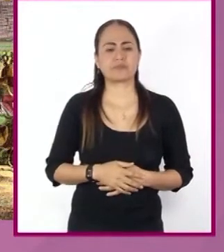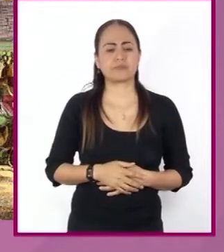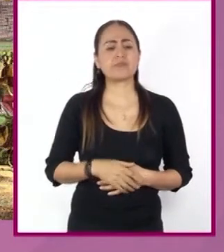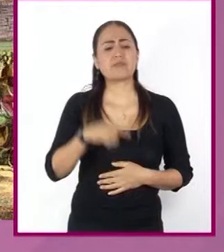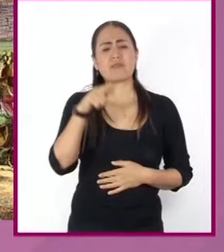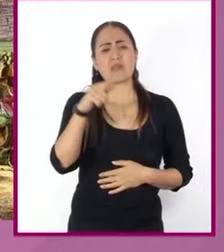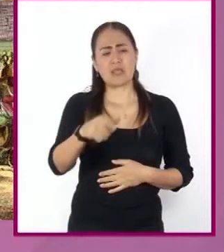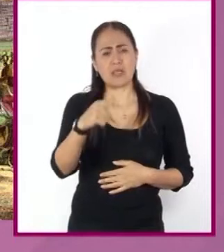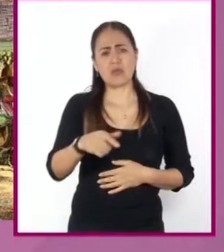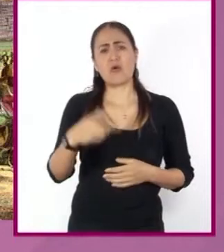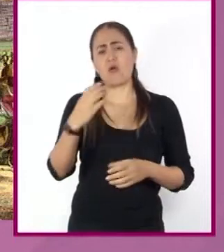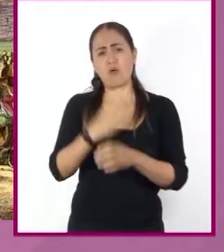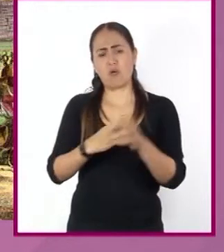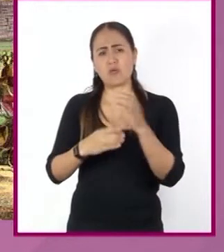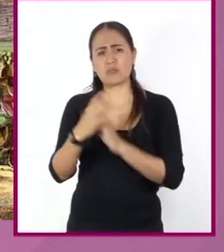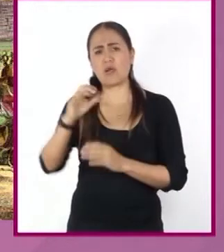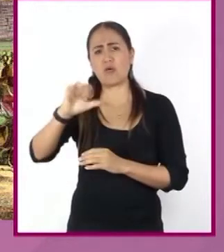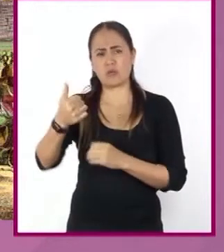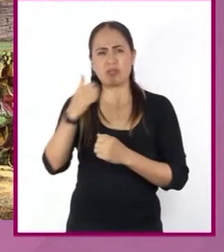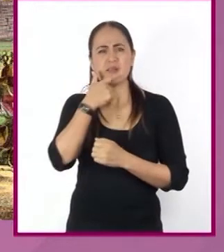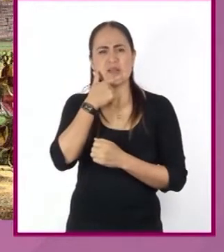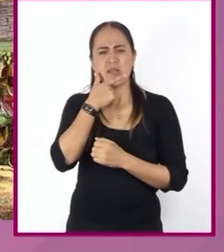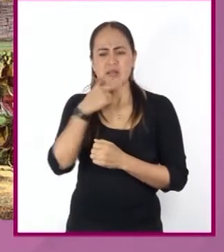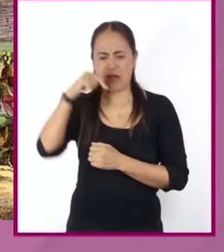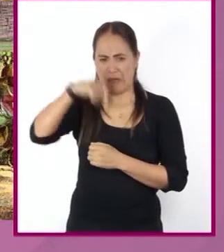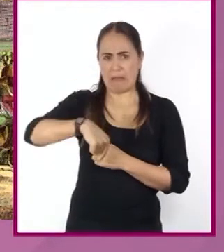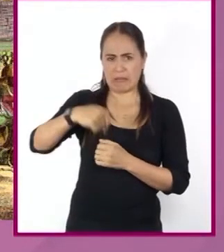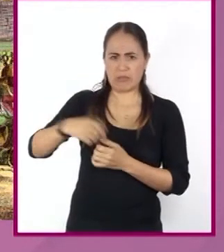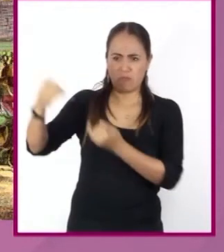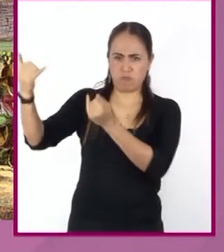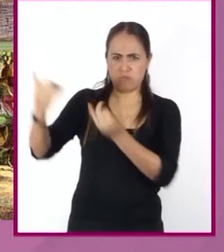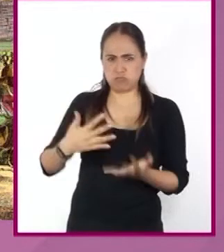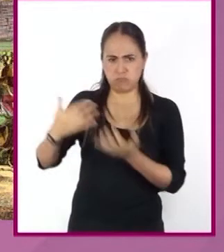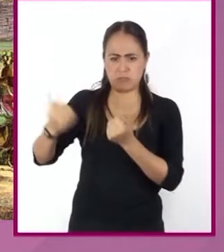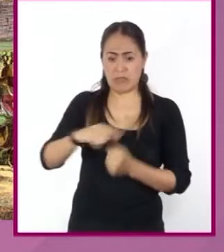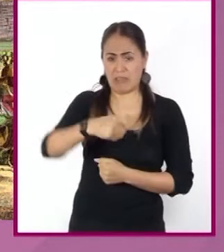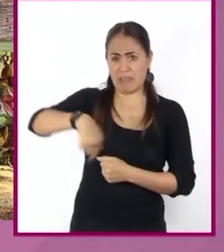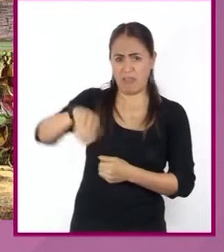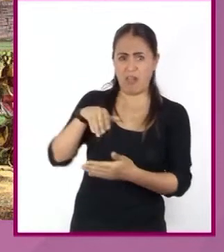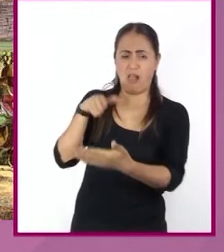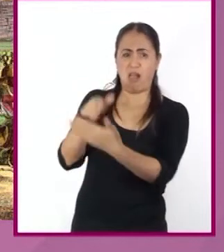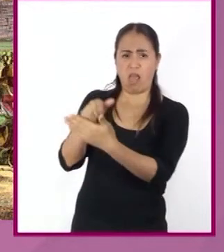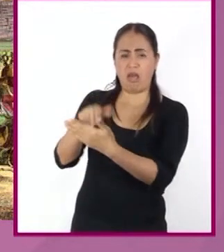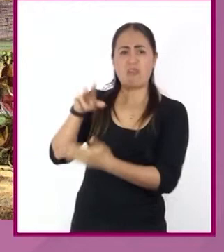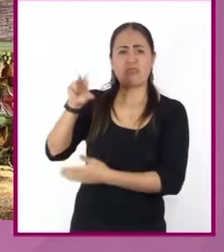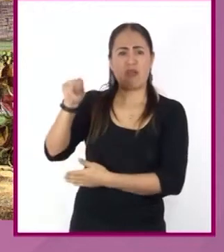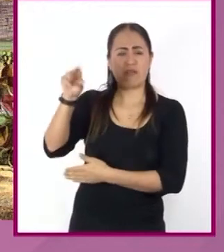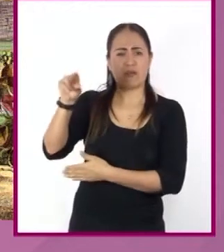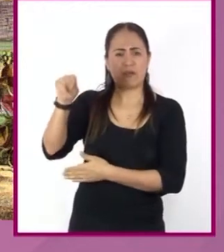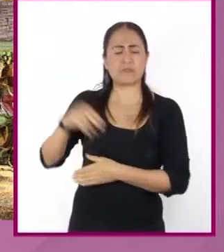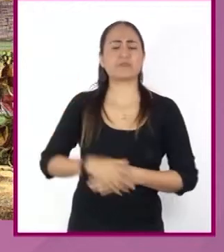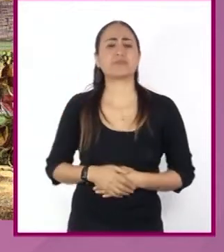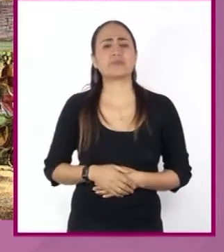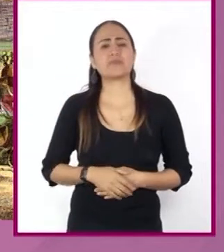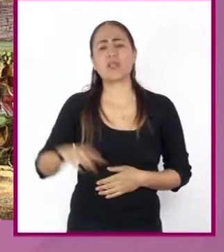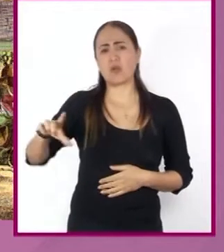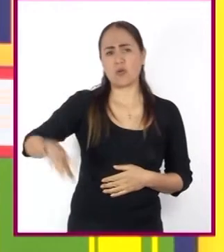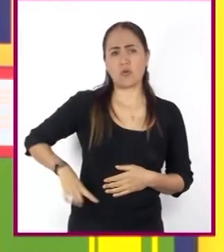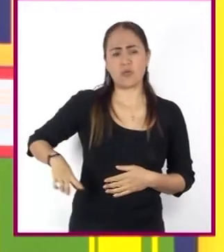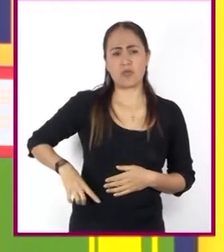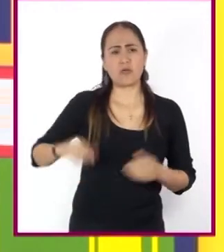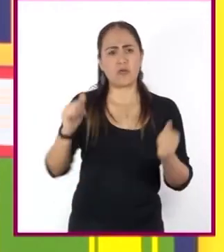las importaciones provenientes de Gran Bretaña. Fue el comienzo de las hostilidades entre el gobierno de la metrópoli con sus